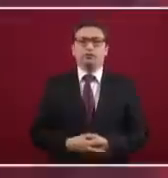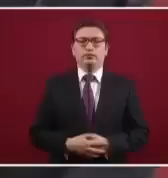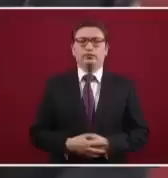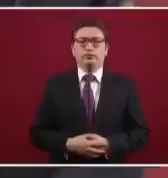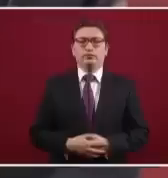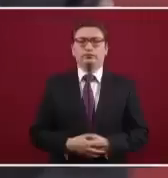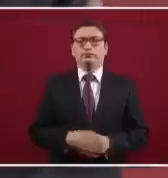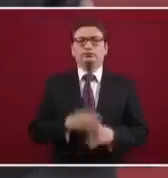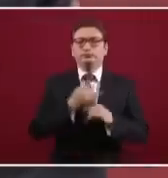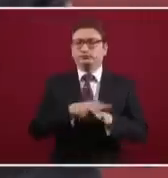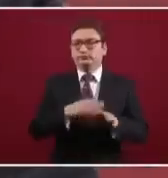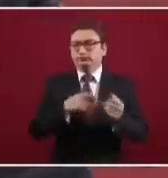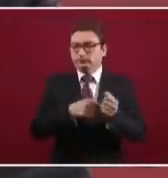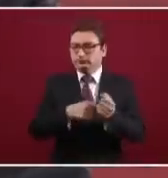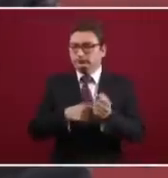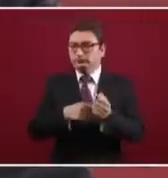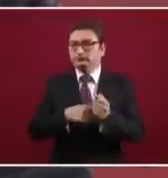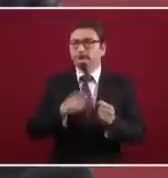ocultar información